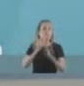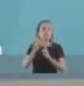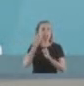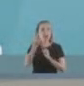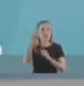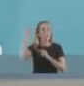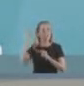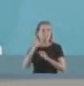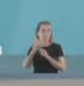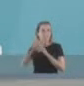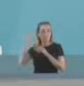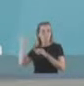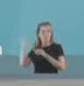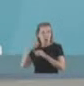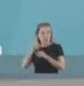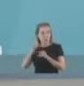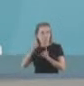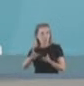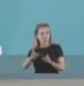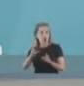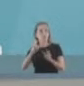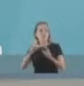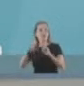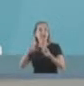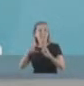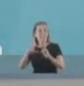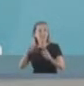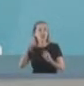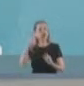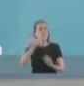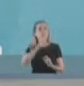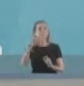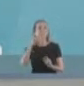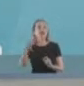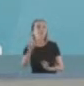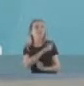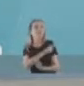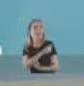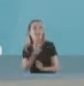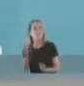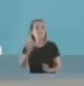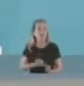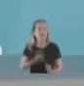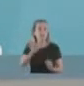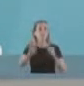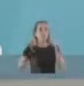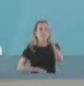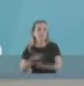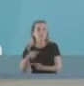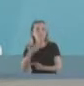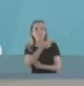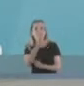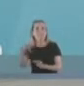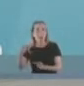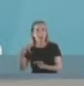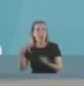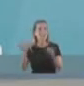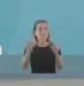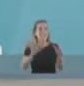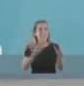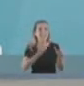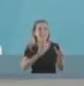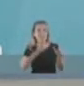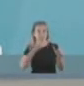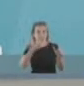los adultos, es un tercio aproximadamente. En el caso concreto, por ejemplo, para los más chiquitos